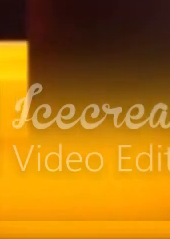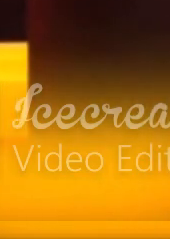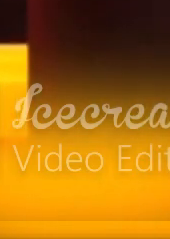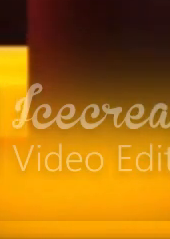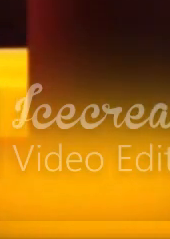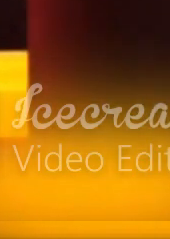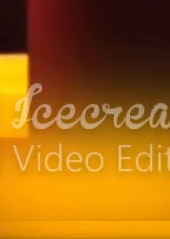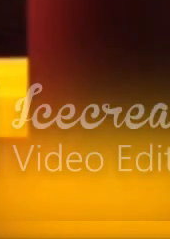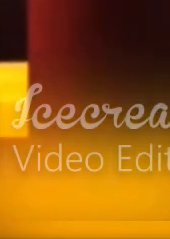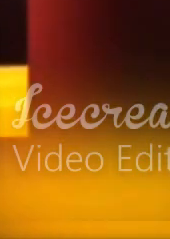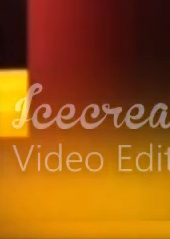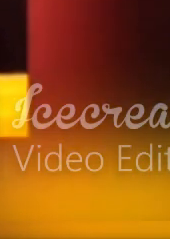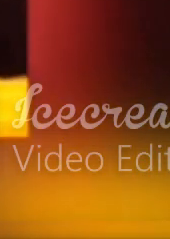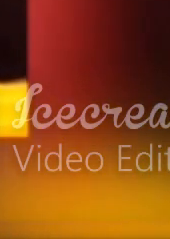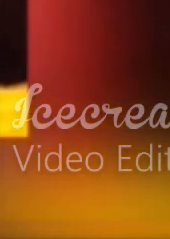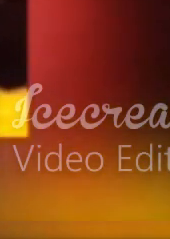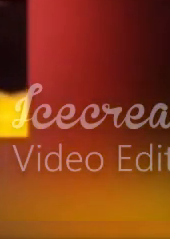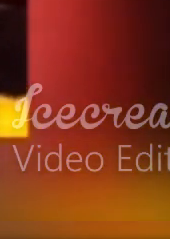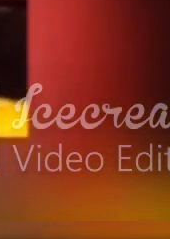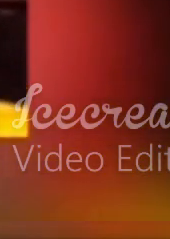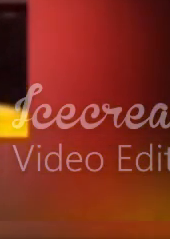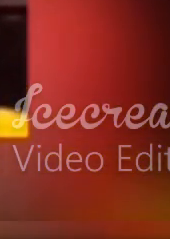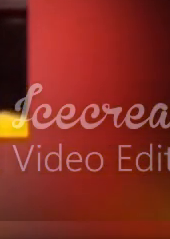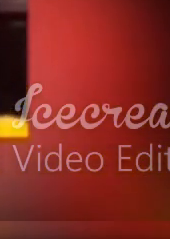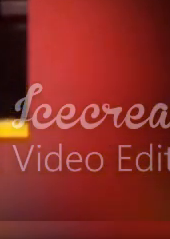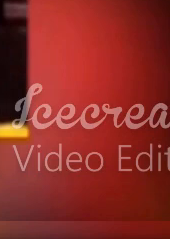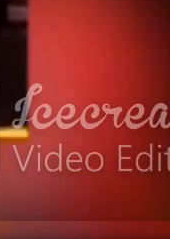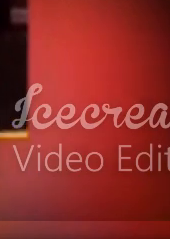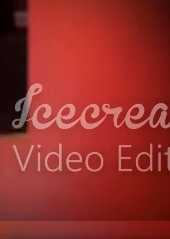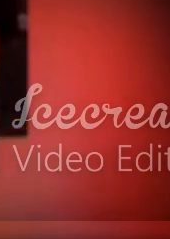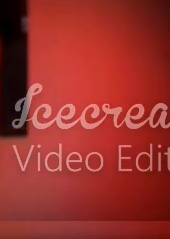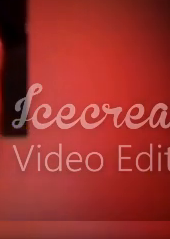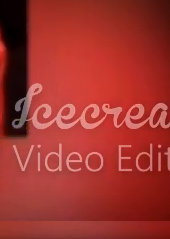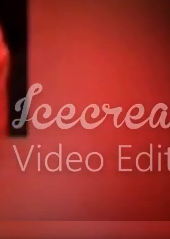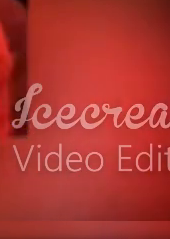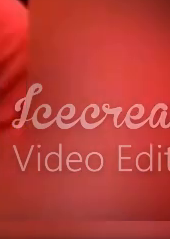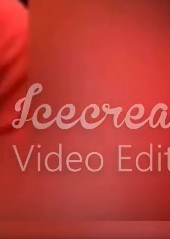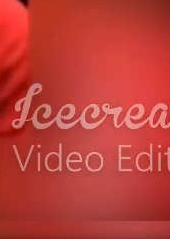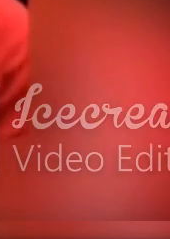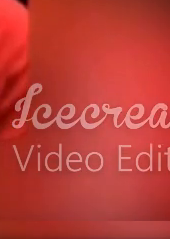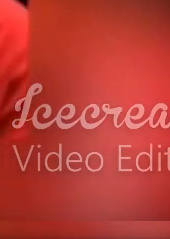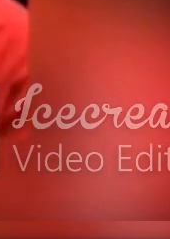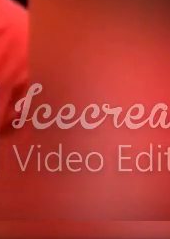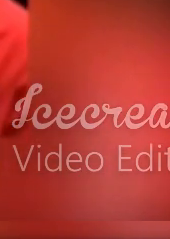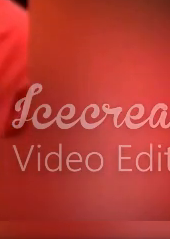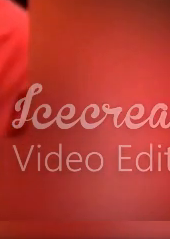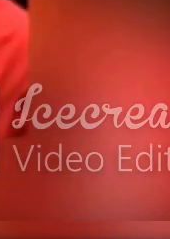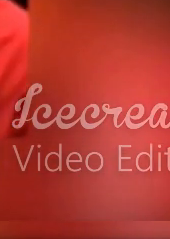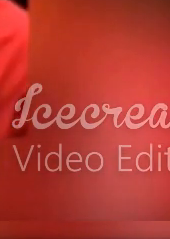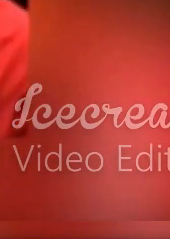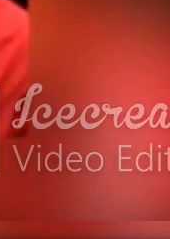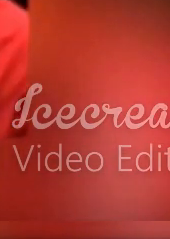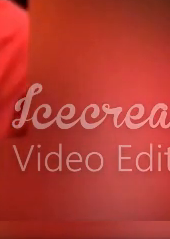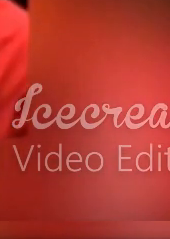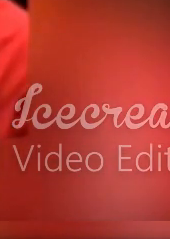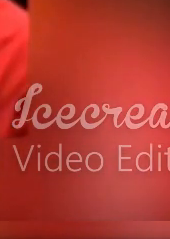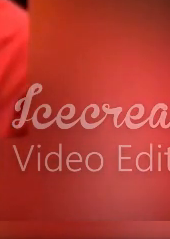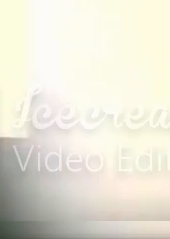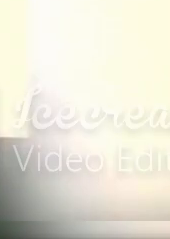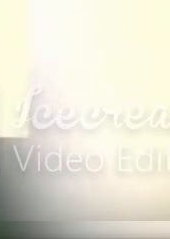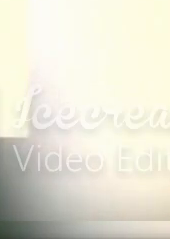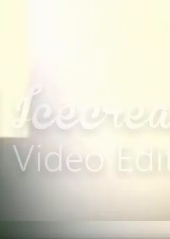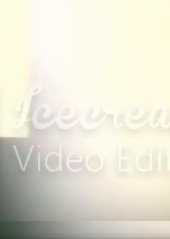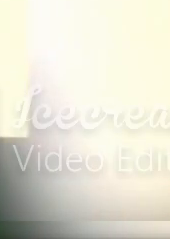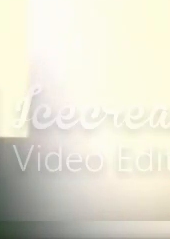manera. Clarito se siente cuando la verdura no tiene pesticidas e insecticidas que ya se sabe son dañinos.